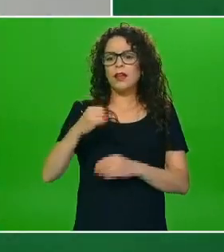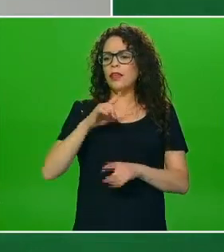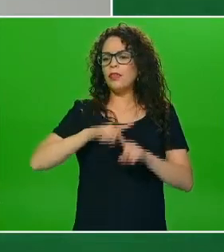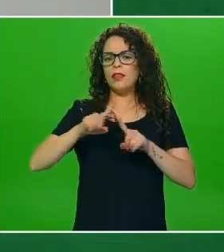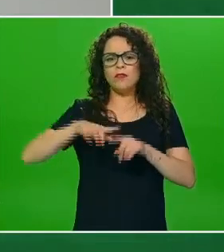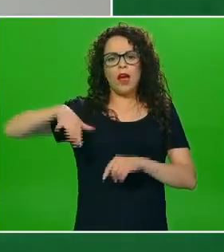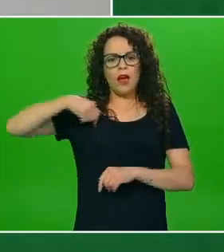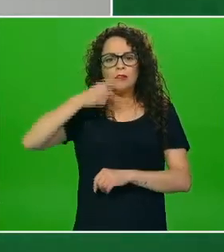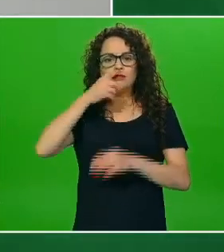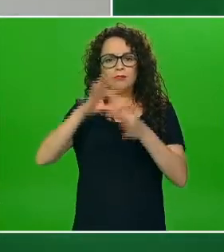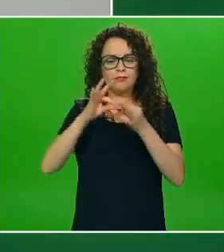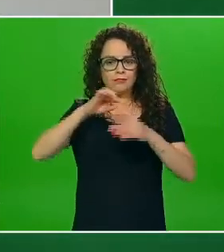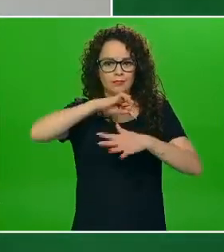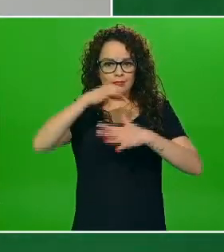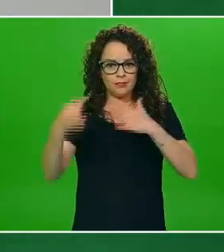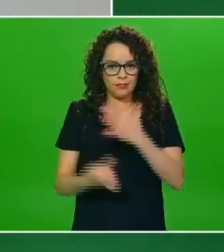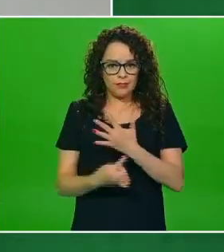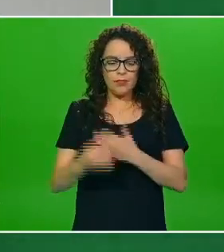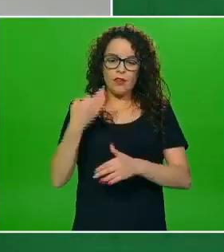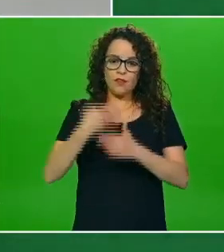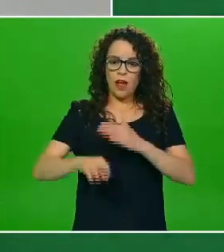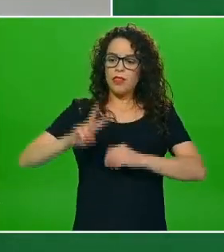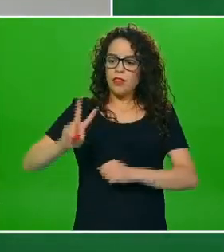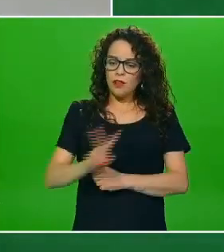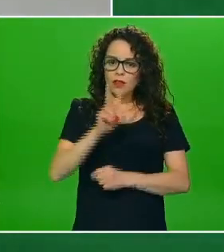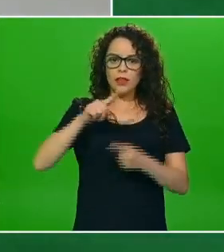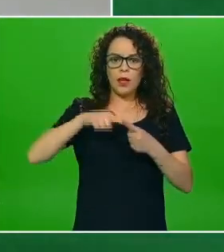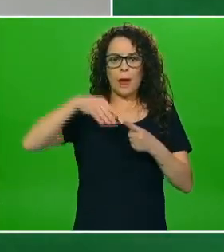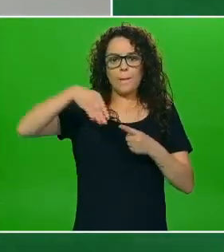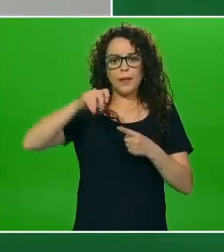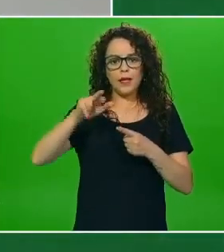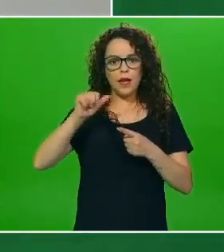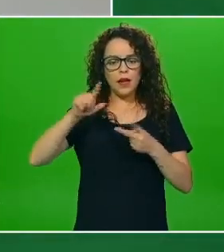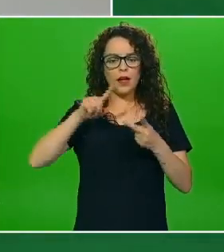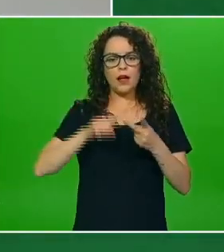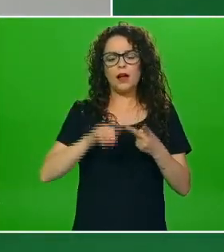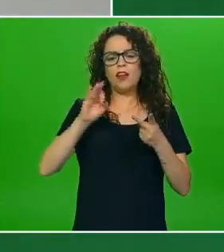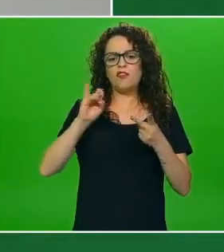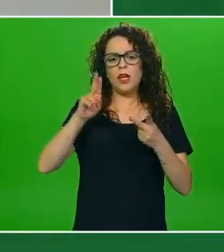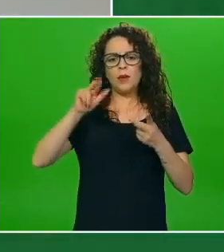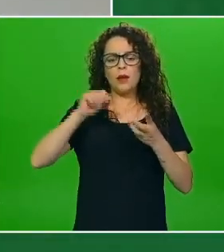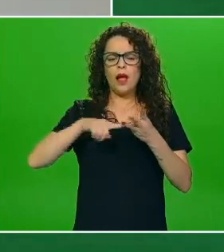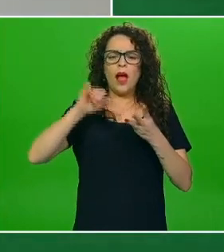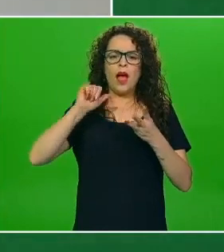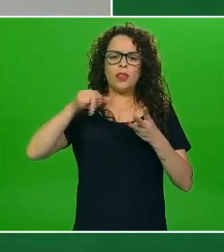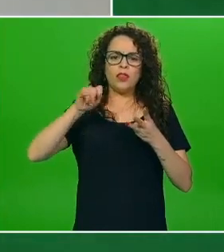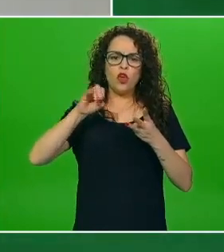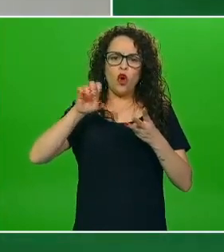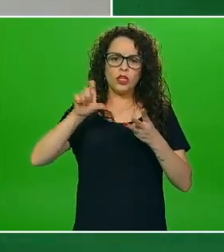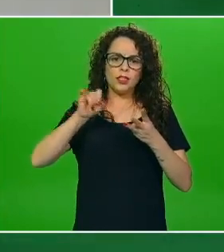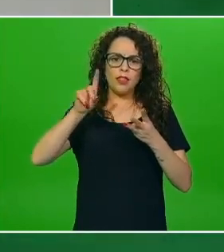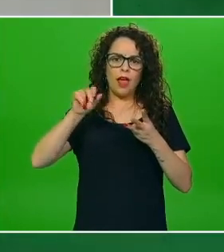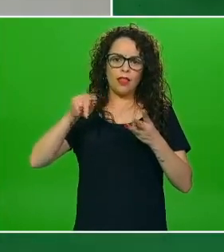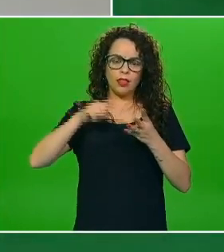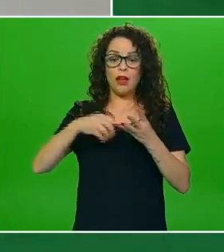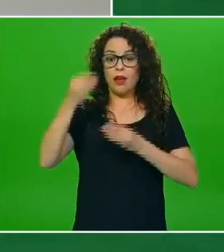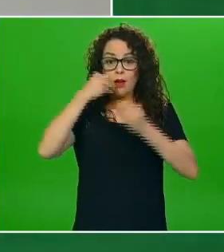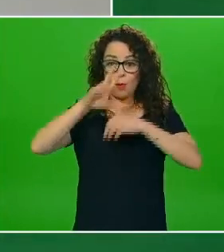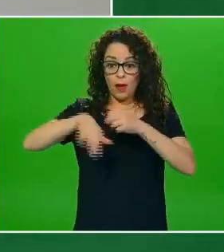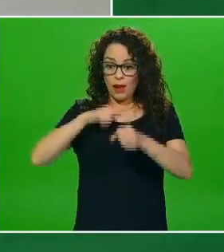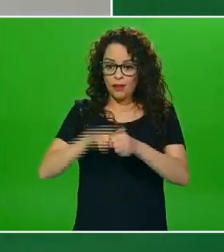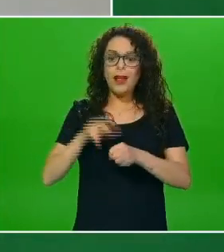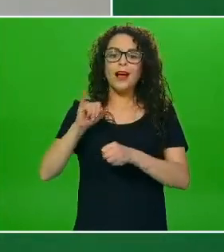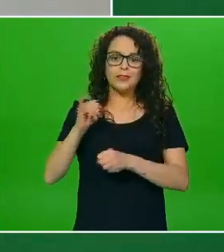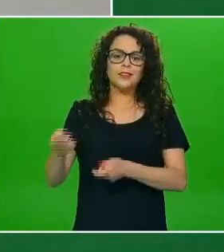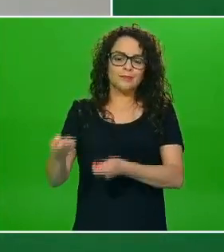toda esta riqueza de vitaminas minerales fibras y antioxidantes que si nos dan los alimentos más naturales y